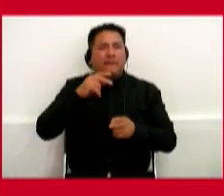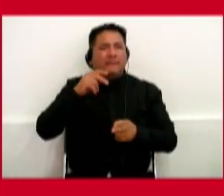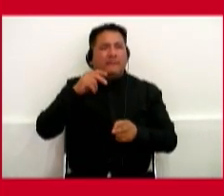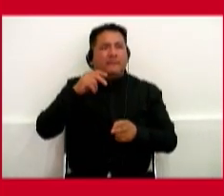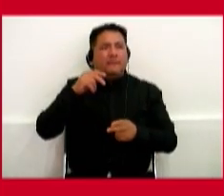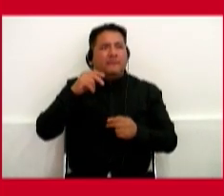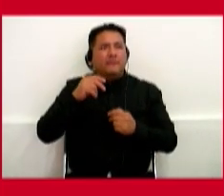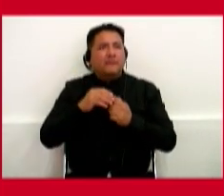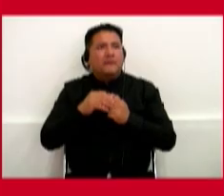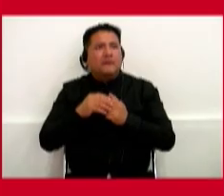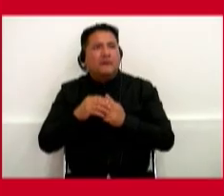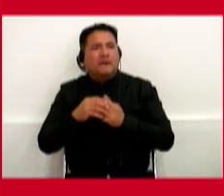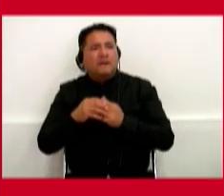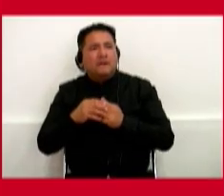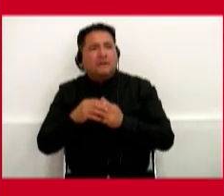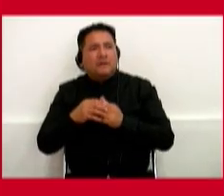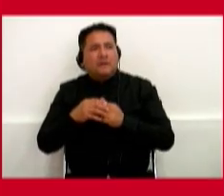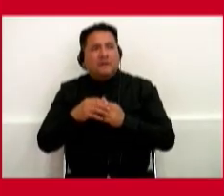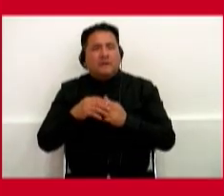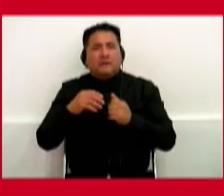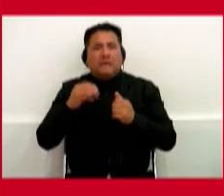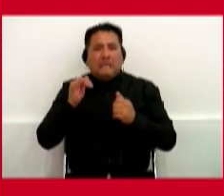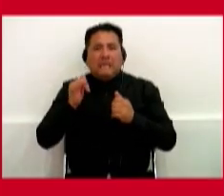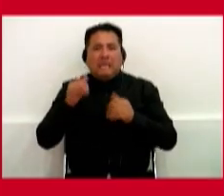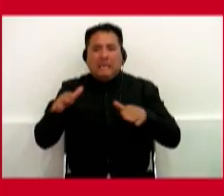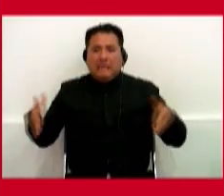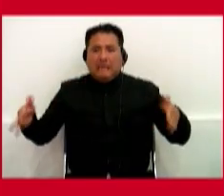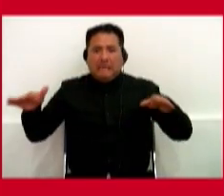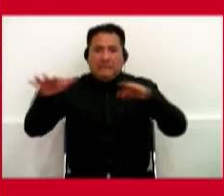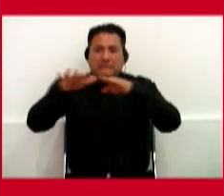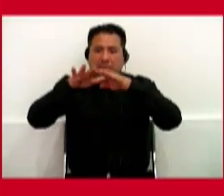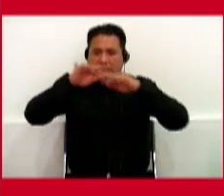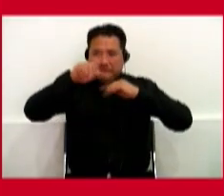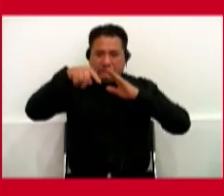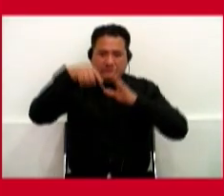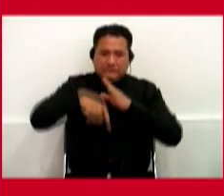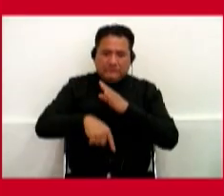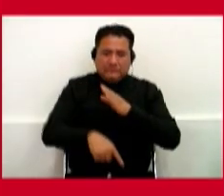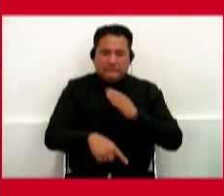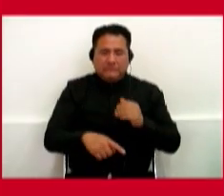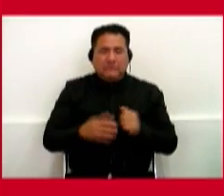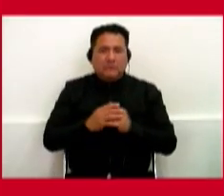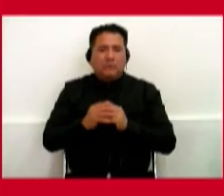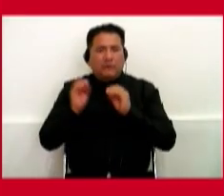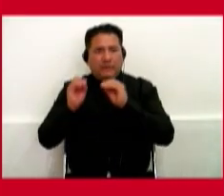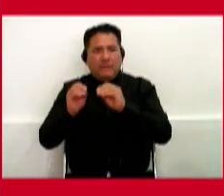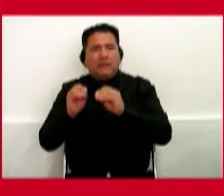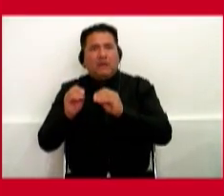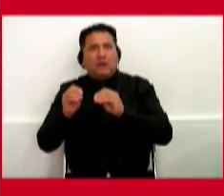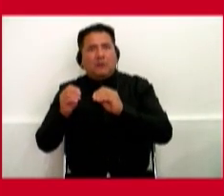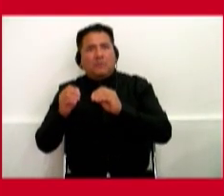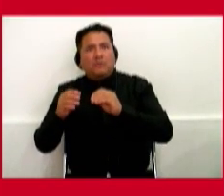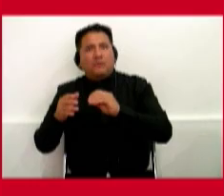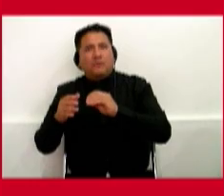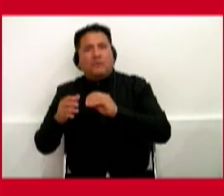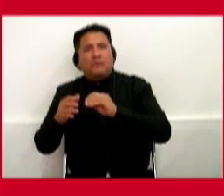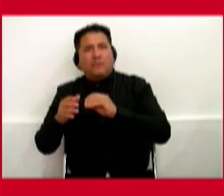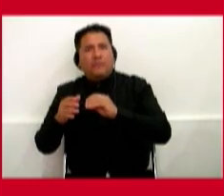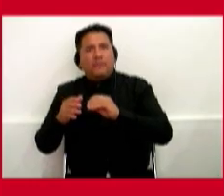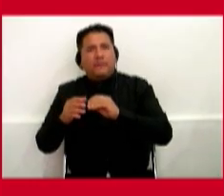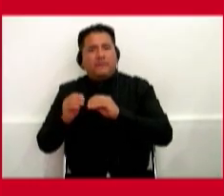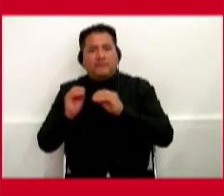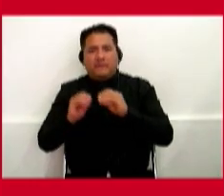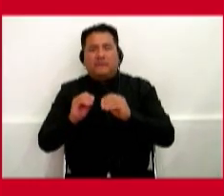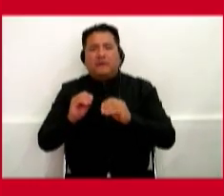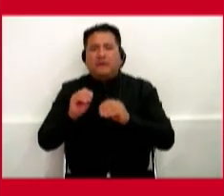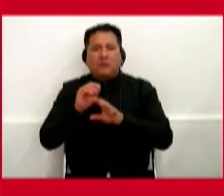la morfología, distribución de leyes, profundidad del yacimiento, establecer la valorización del modelo de bloque, correr las típicas herramientas que vemos